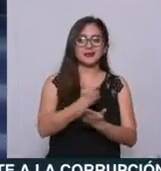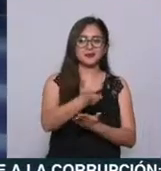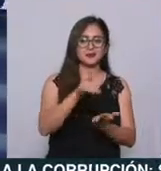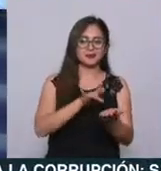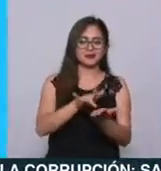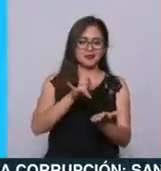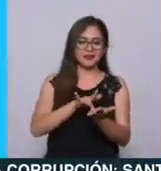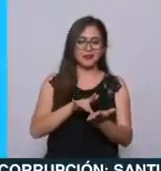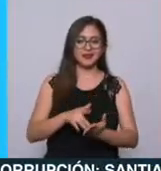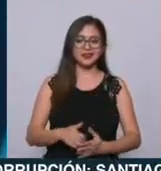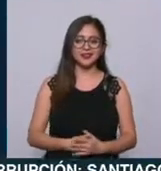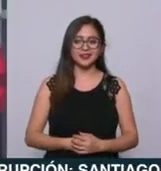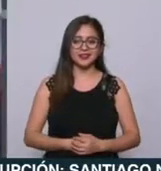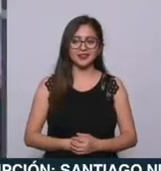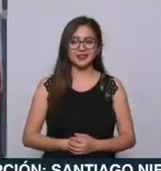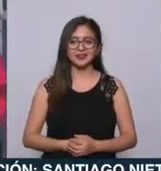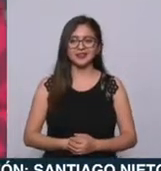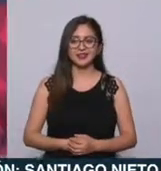ver.